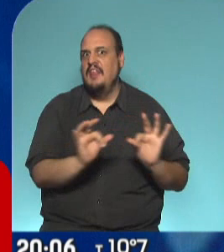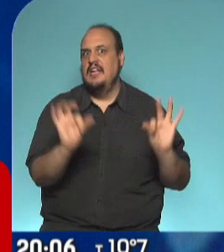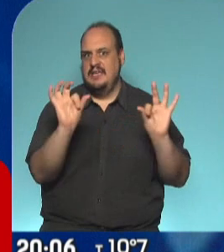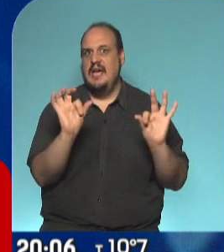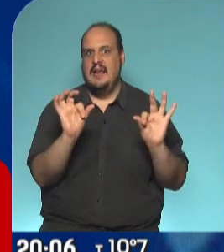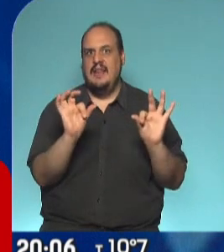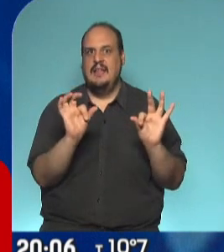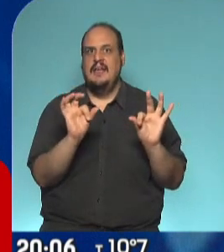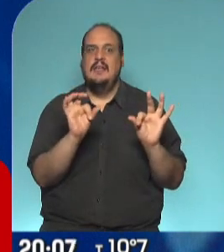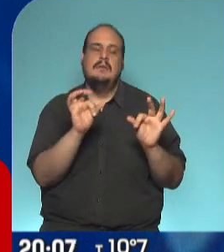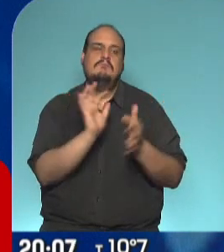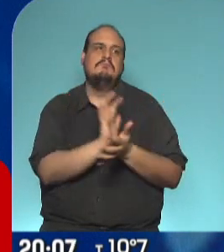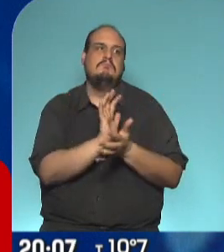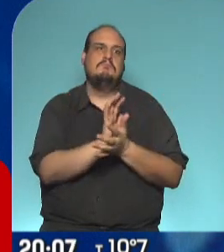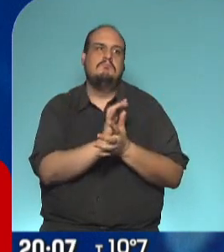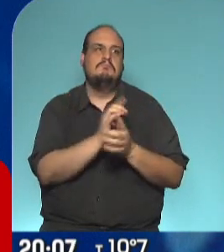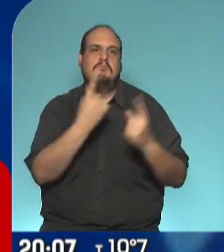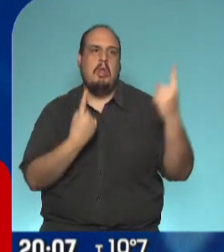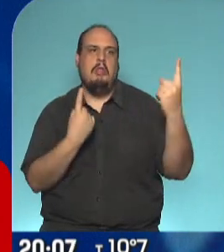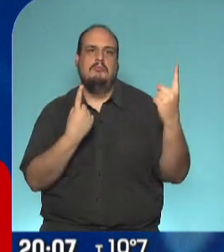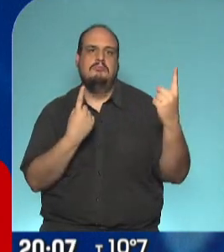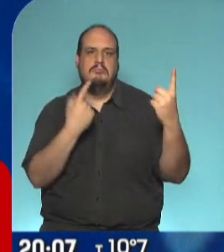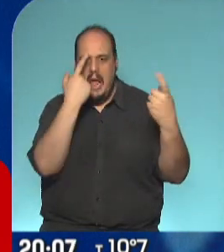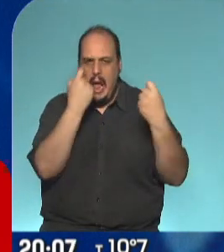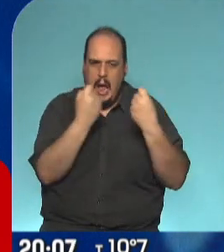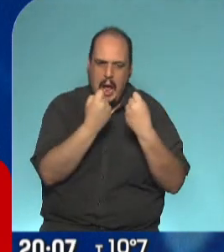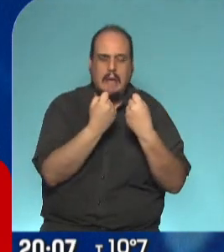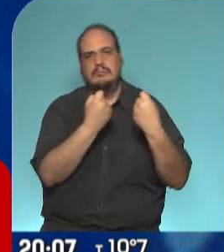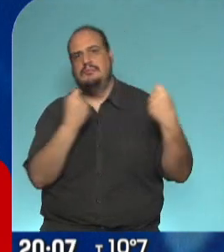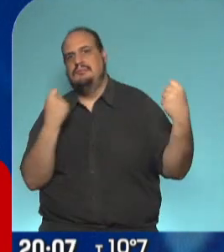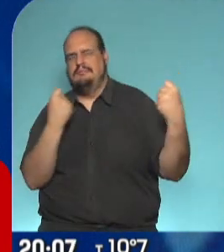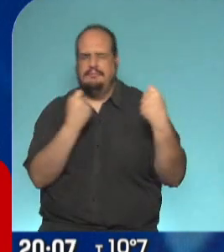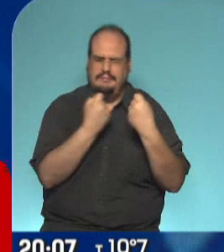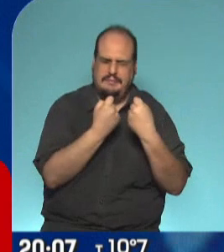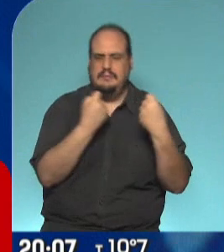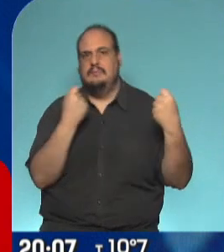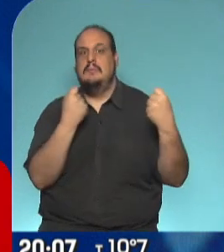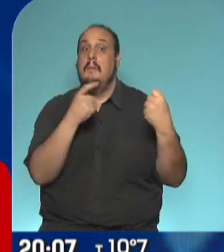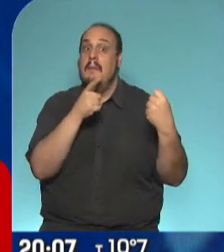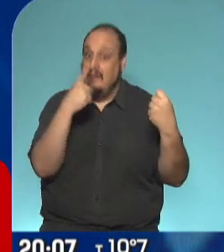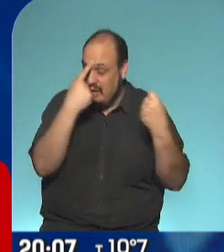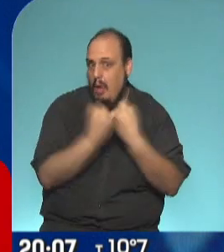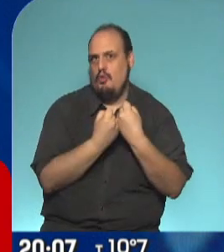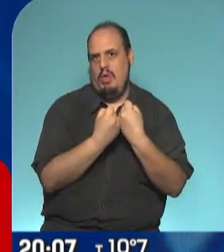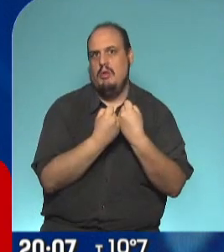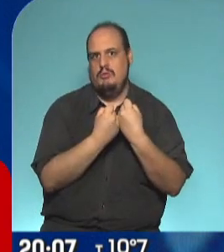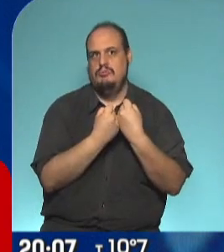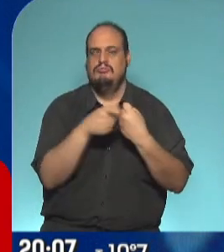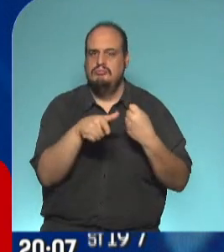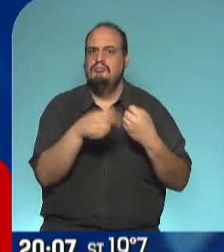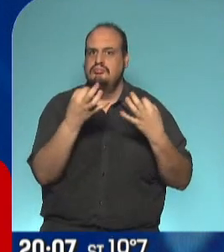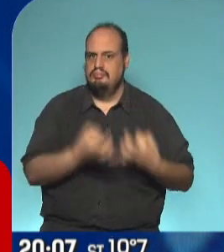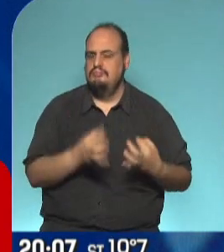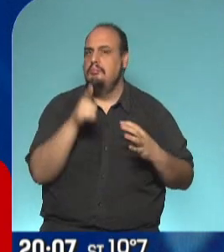complicada, hay momentos en donde las partes se acercan más y hay momentos en donde las partes se acercan menos. Bueno, acá estamos hablando de un periodo de mayor